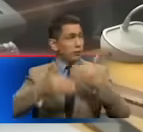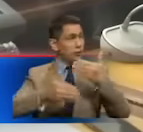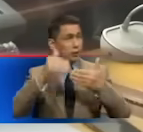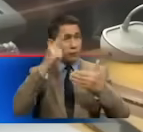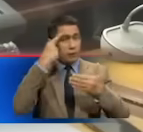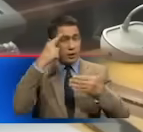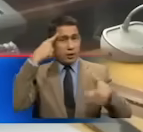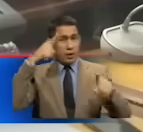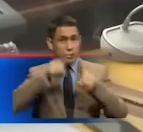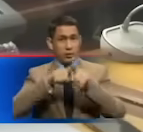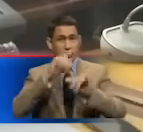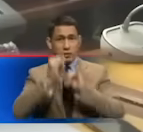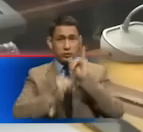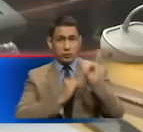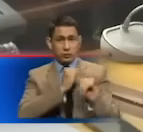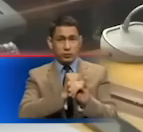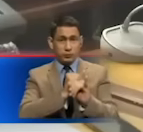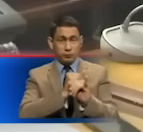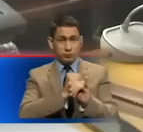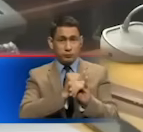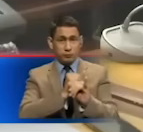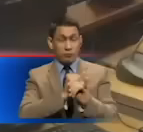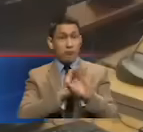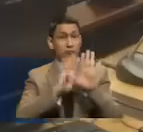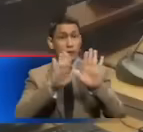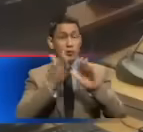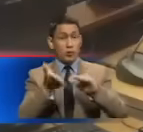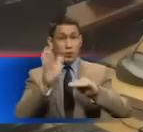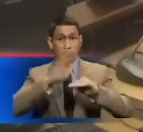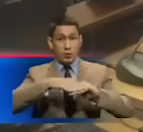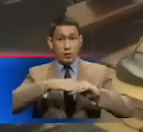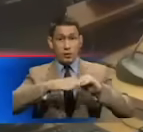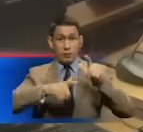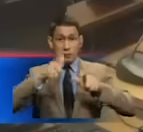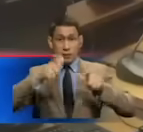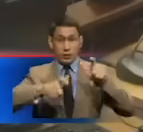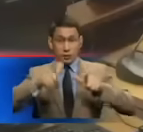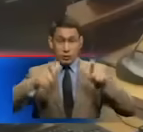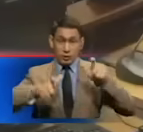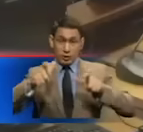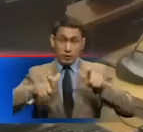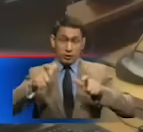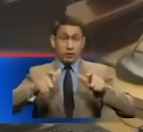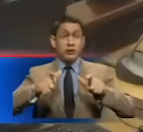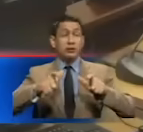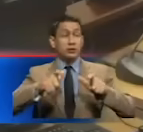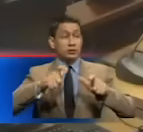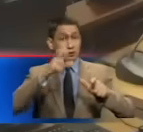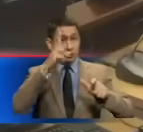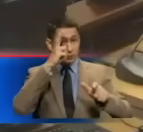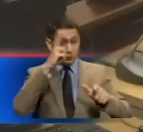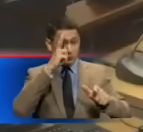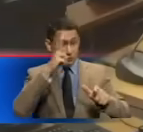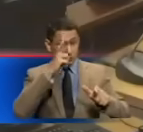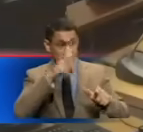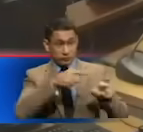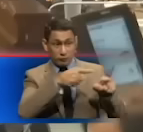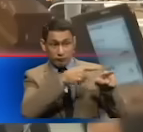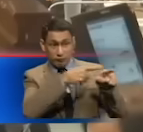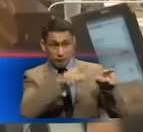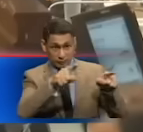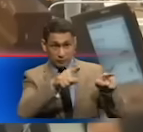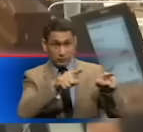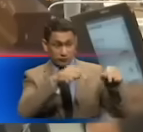cooperación internacional que permita obtener información de las personas que ingresan al país. Detalla además que las personas que sean deportadas no